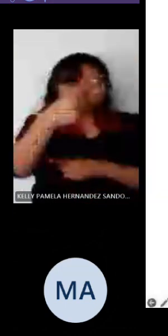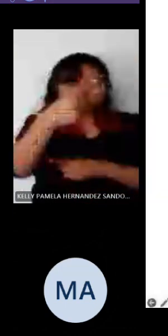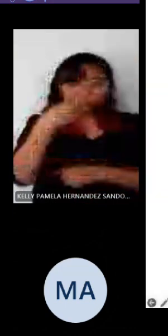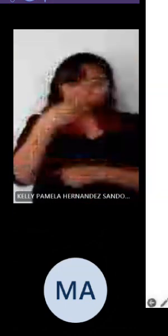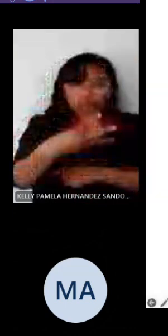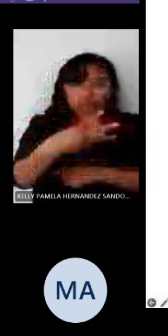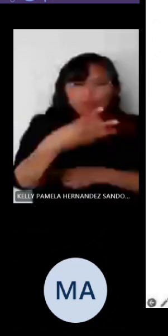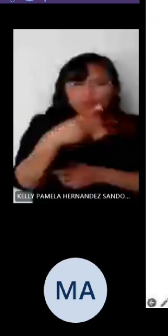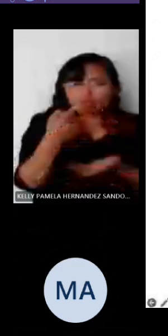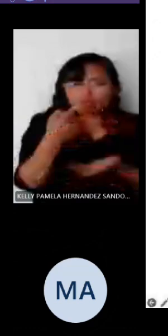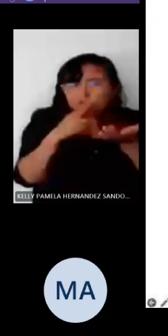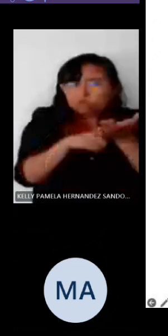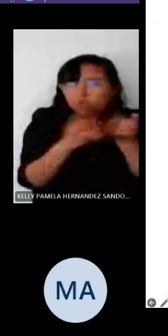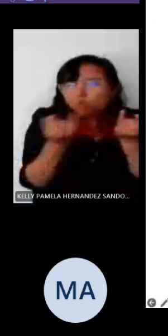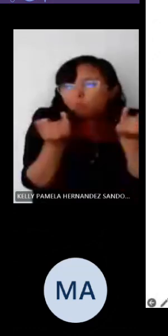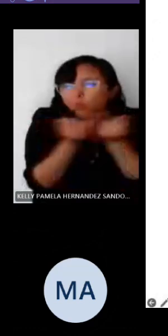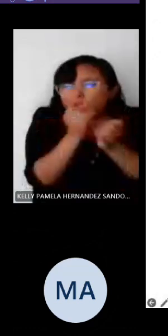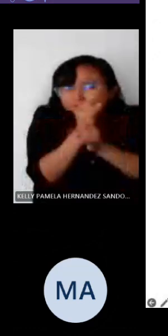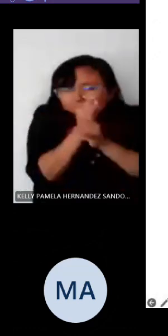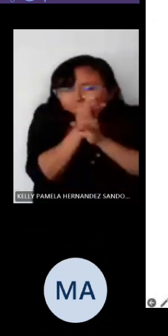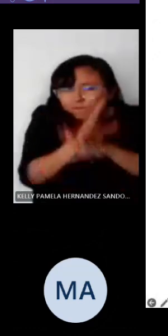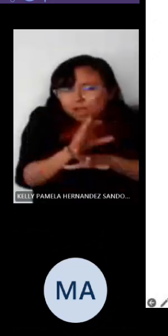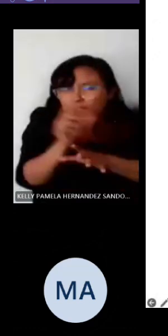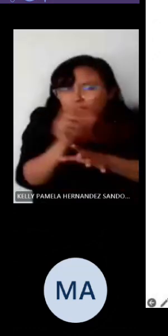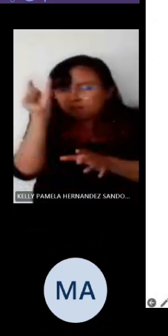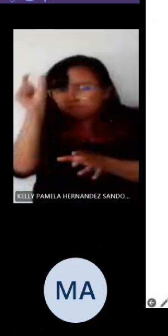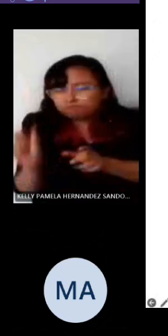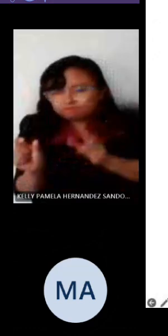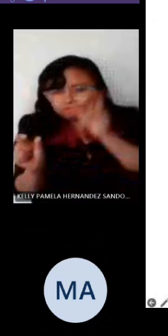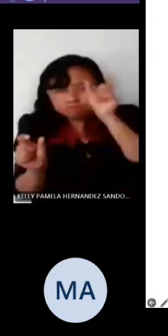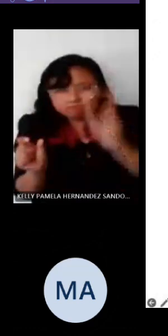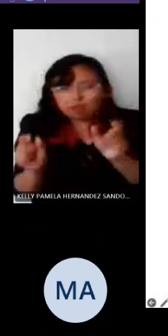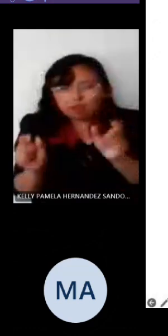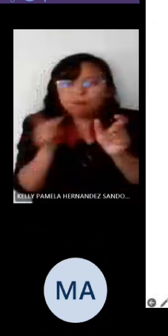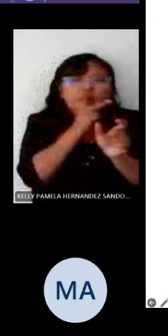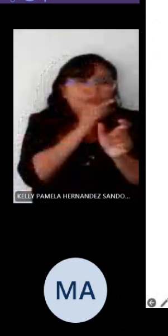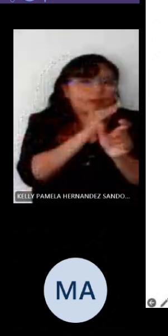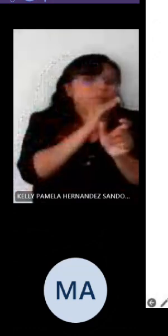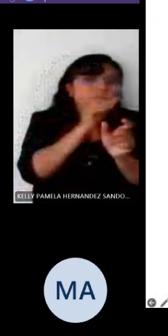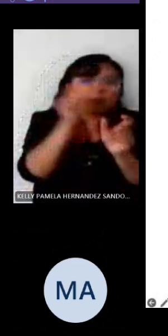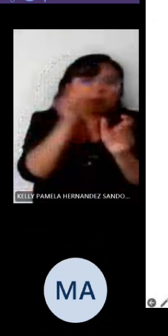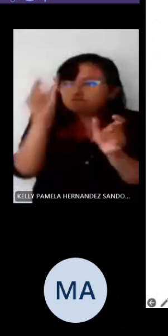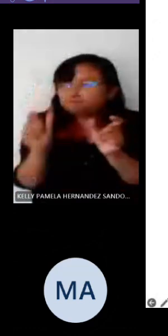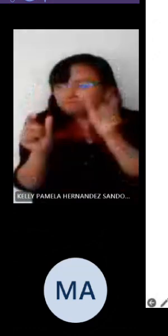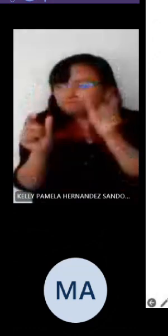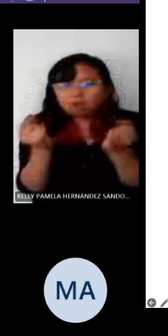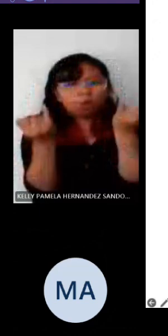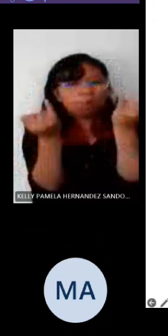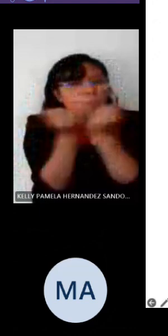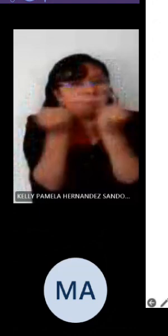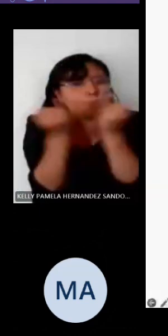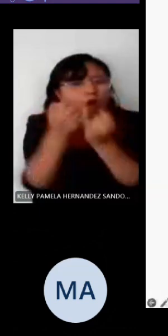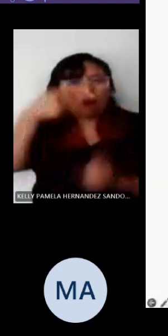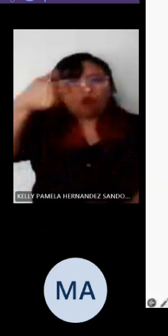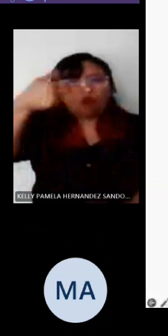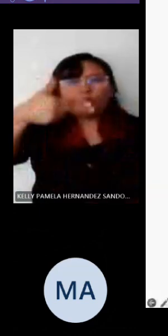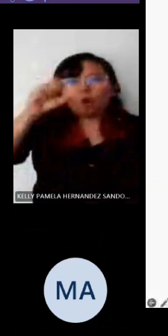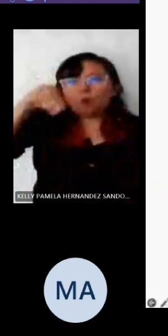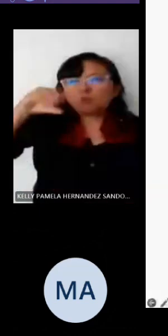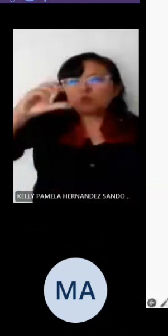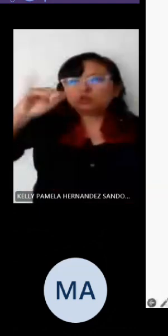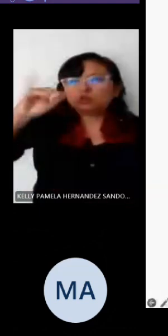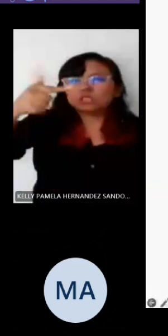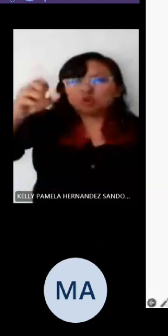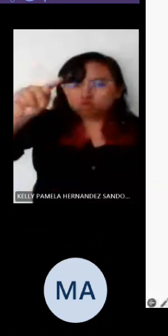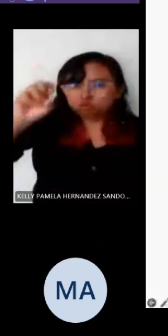la misma información genética, tanto en el alelo de mamá como en el alelo de papá, decimos que son homocigotos, quiere decir que son iguales.